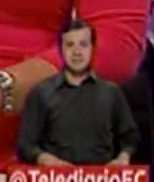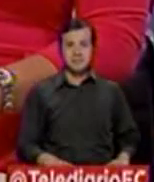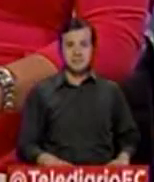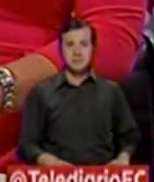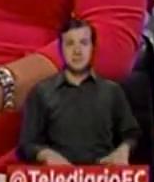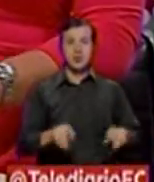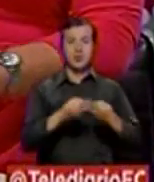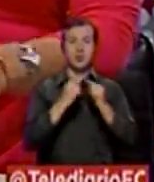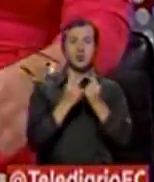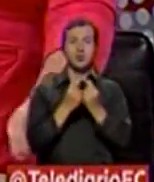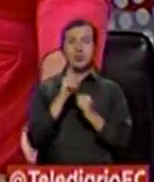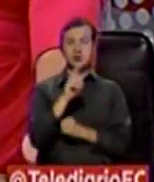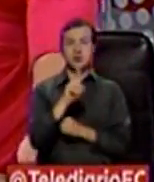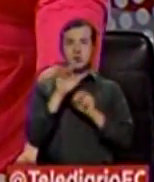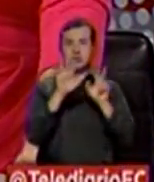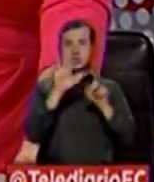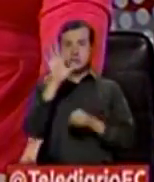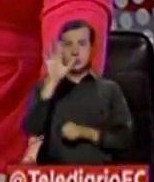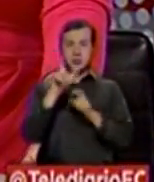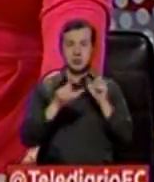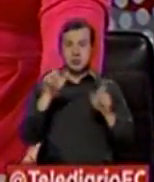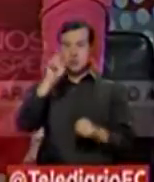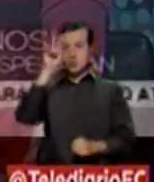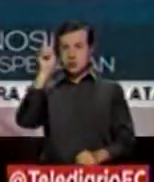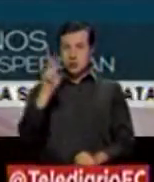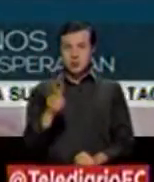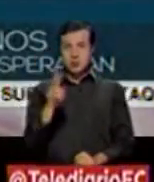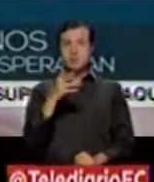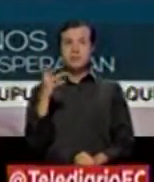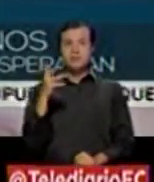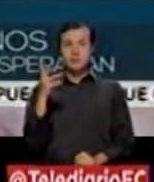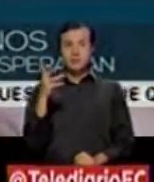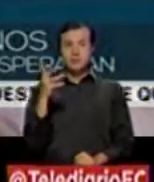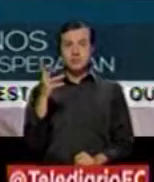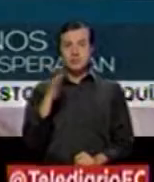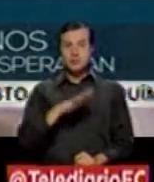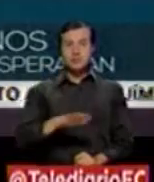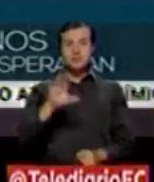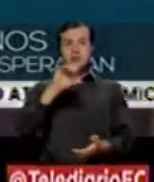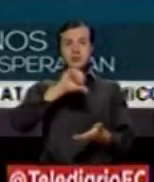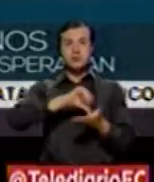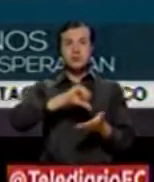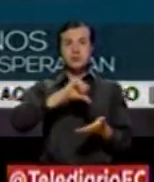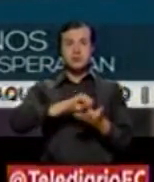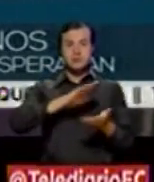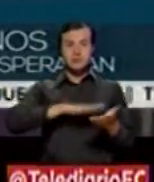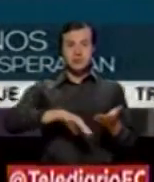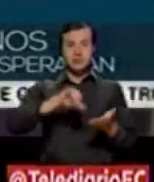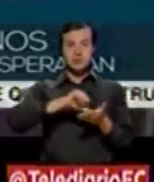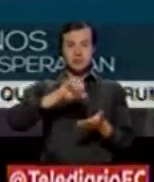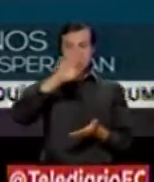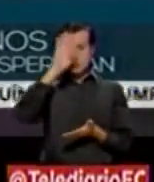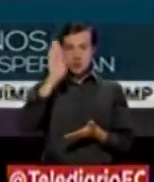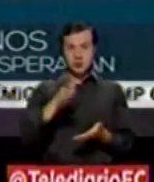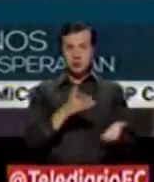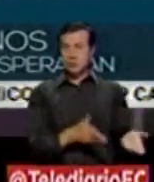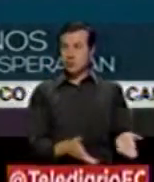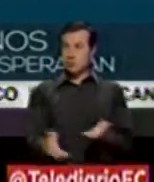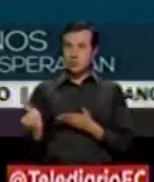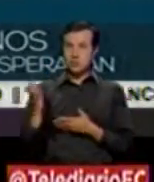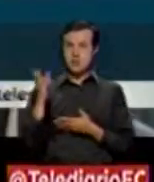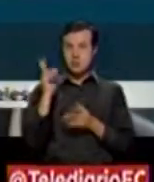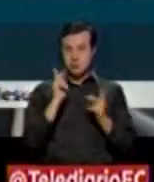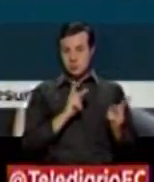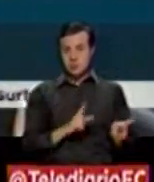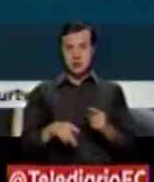Y un nuevo grupo de 185 venezolanos fue repatriado desde la ciudad de Boavista, esto en Brasil, dentro del plan